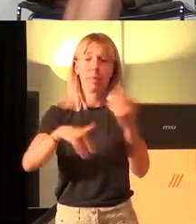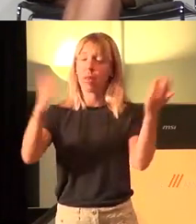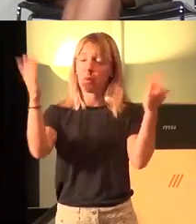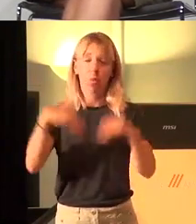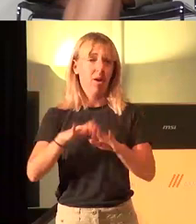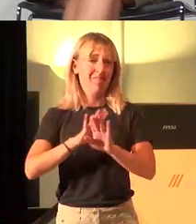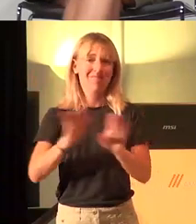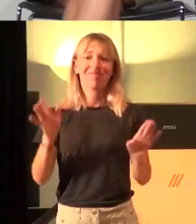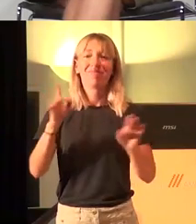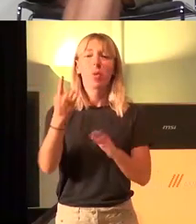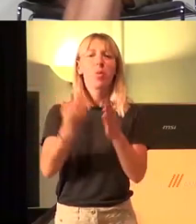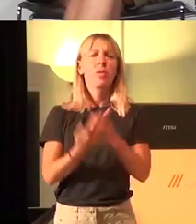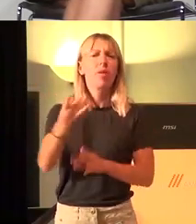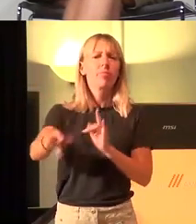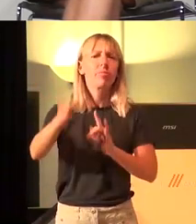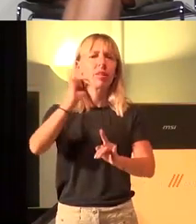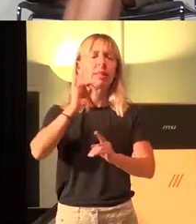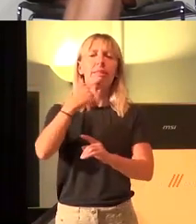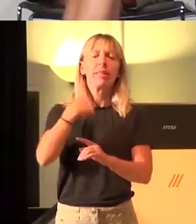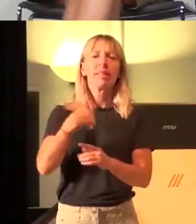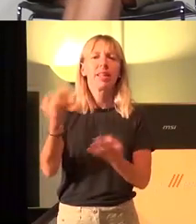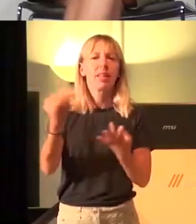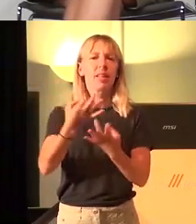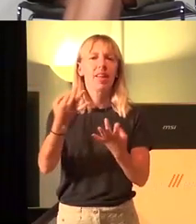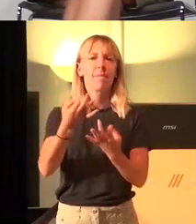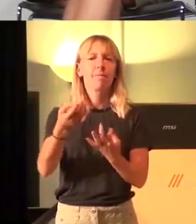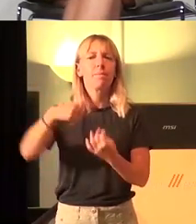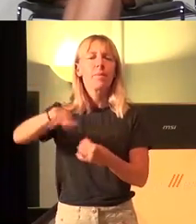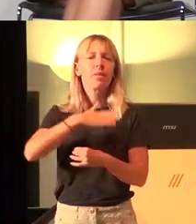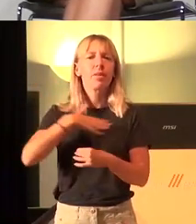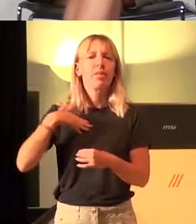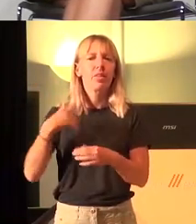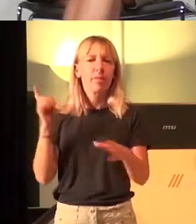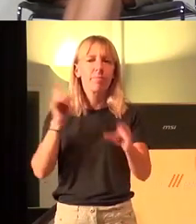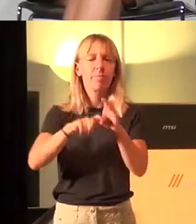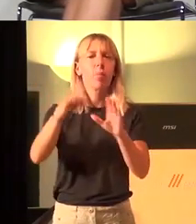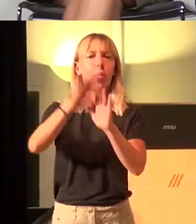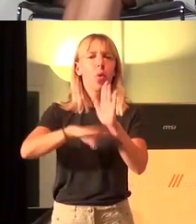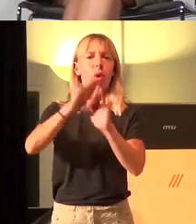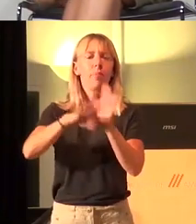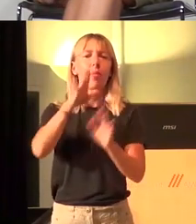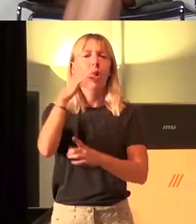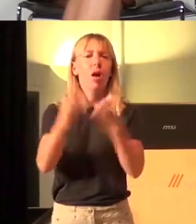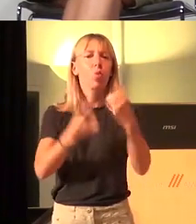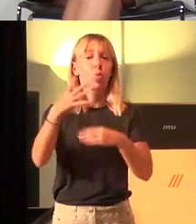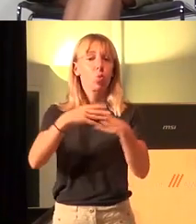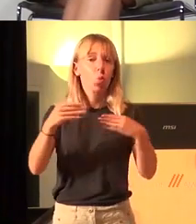Y un día nos llamasteis y nos dijisteis que queríais adheriros al programa porque algunos de vuestros usuarios,